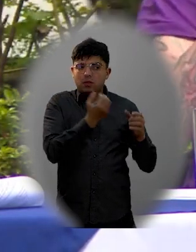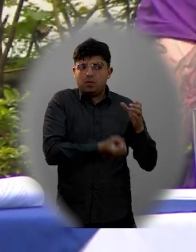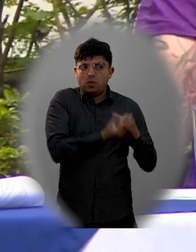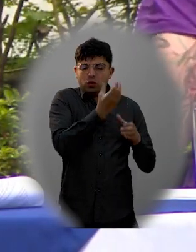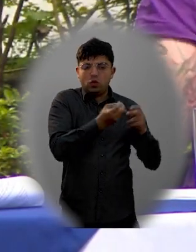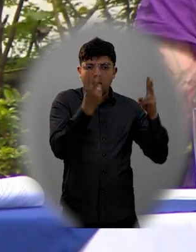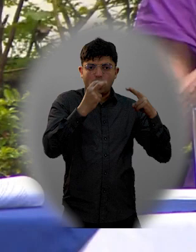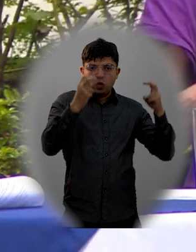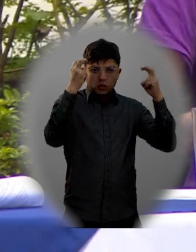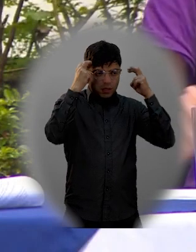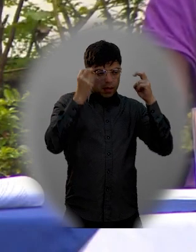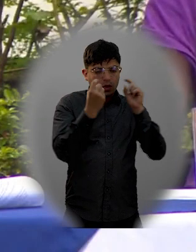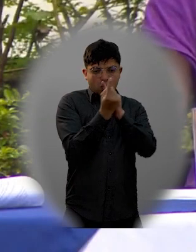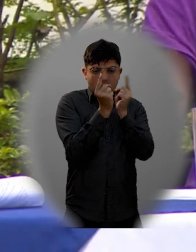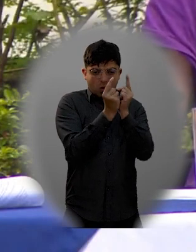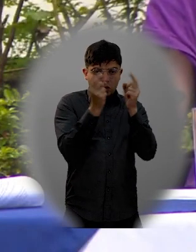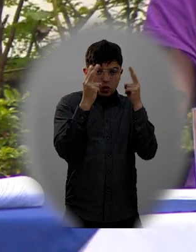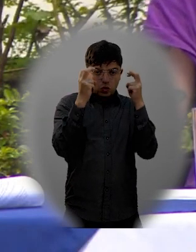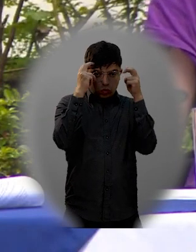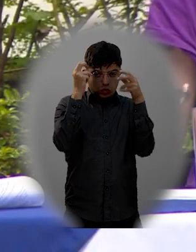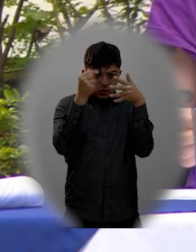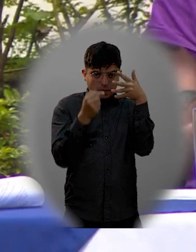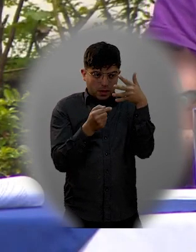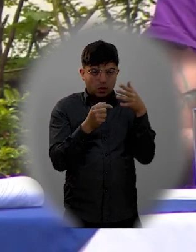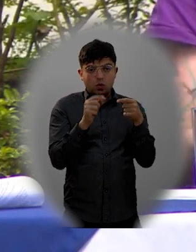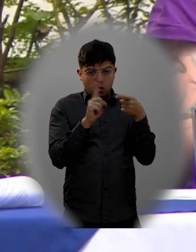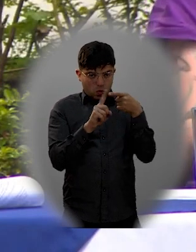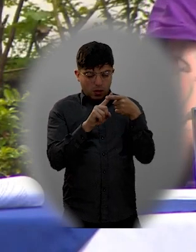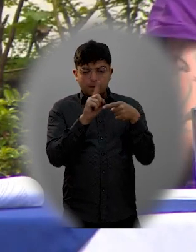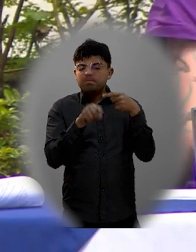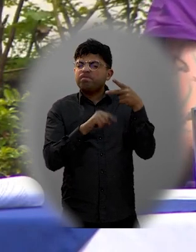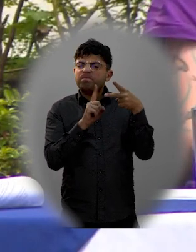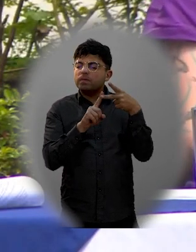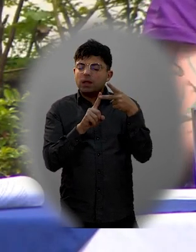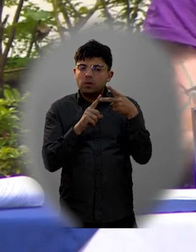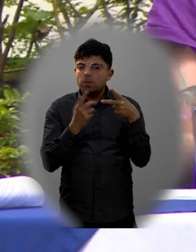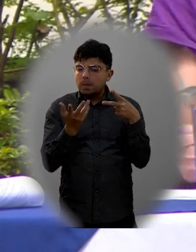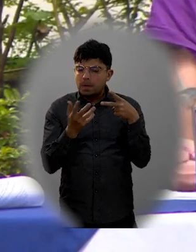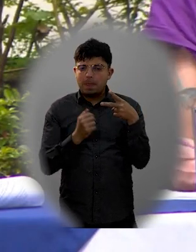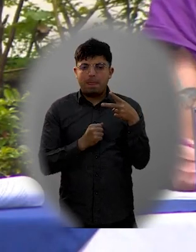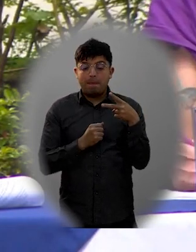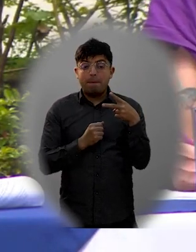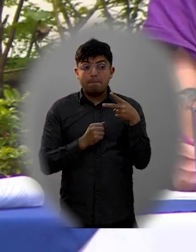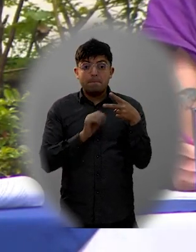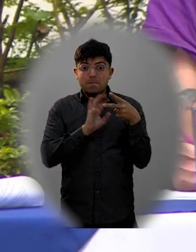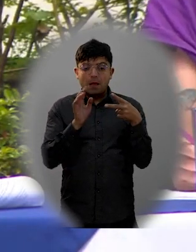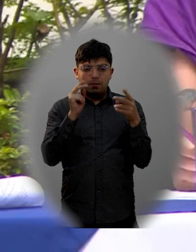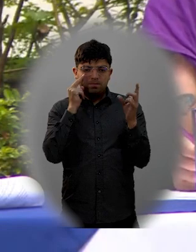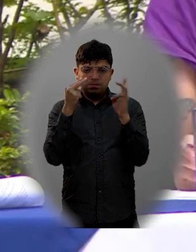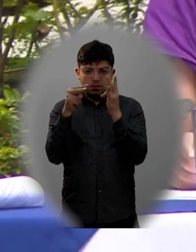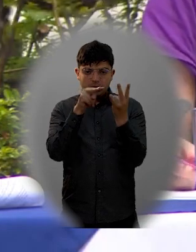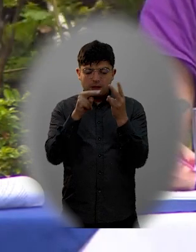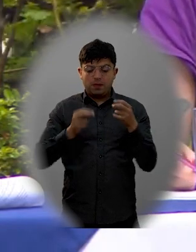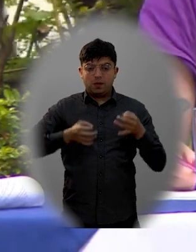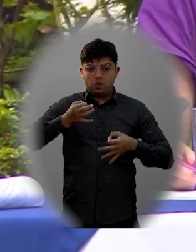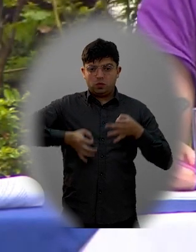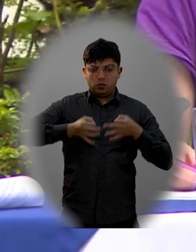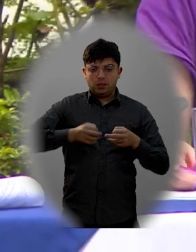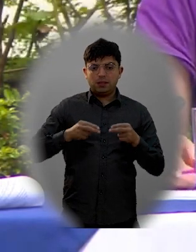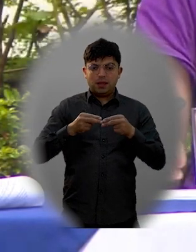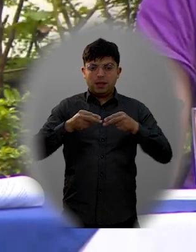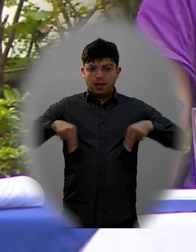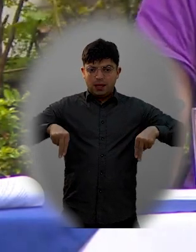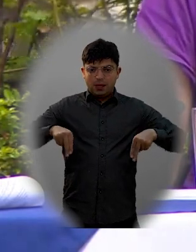de conocimiento y de encuentro de saberes, es una. Y la segunda es, en esa perspectiva de justicia de